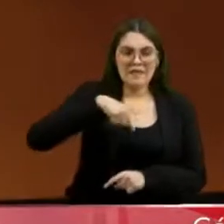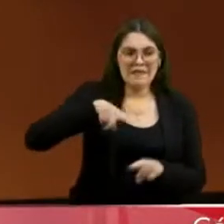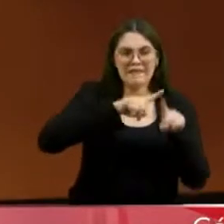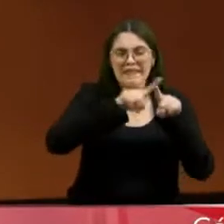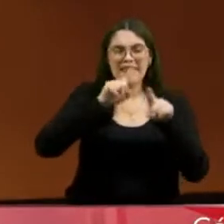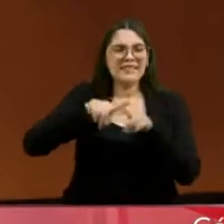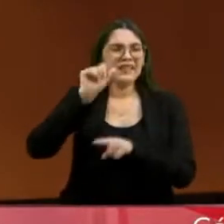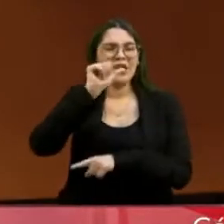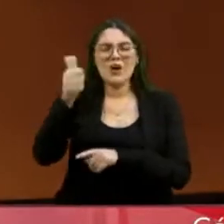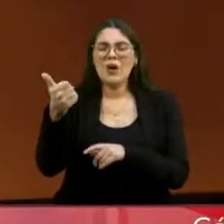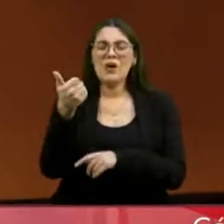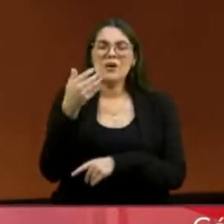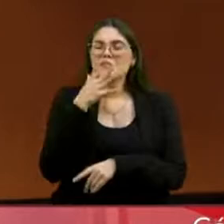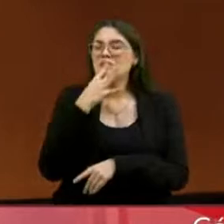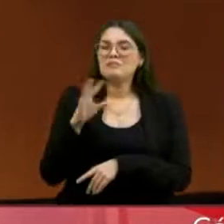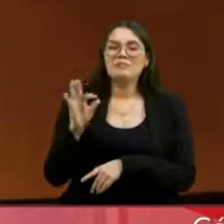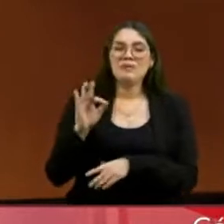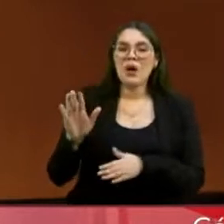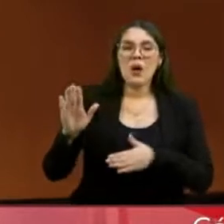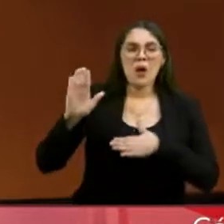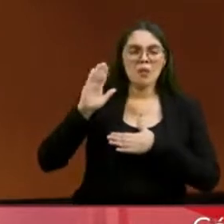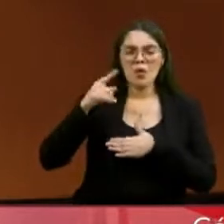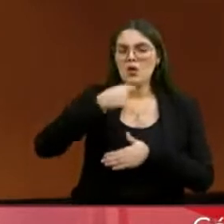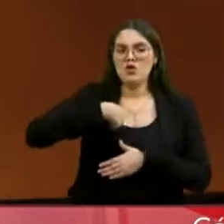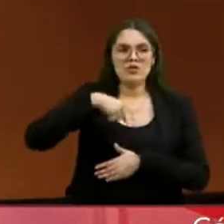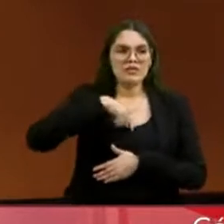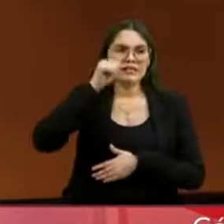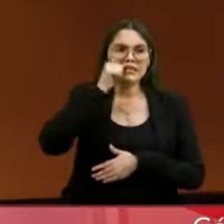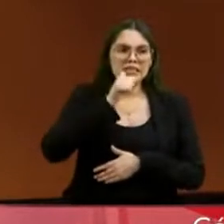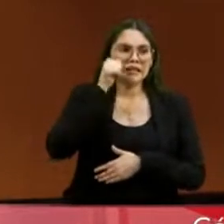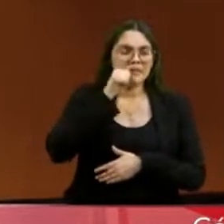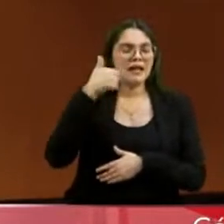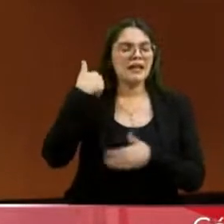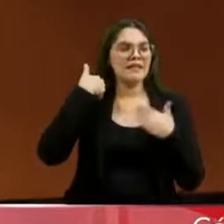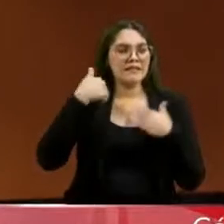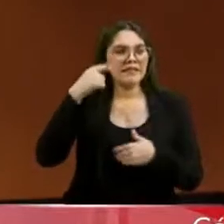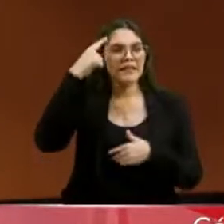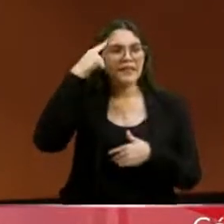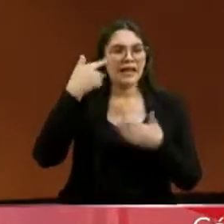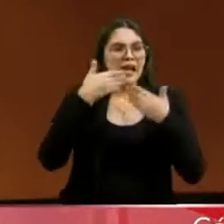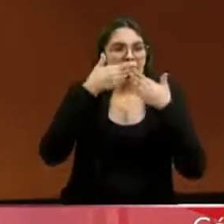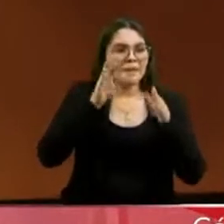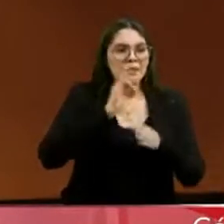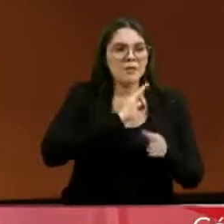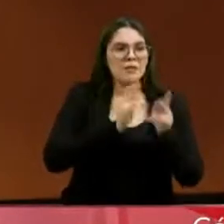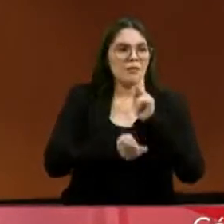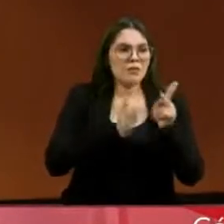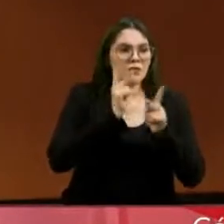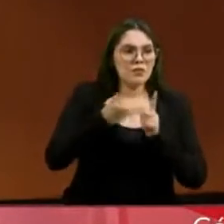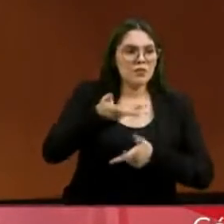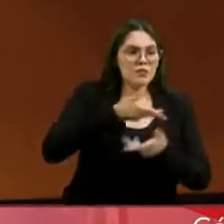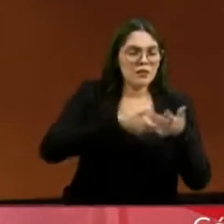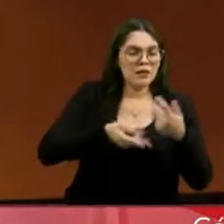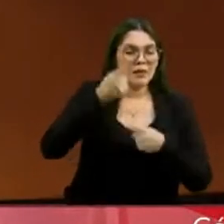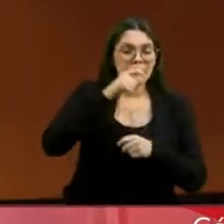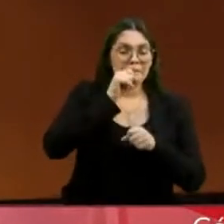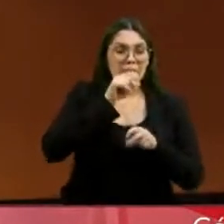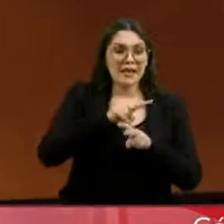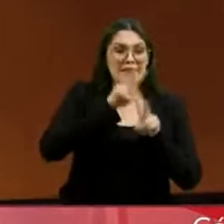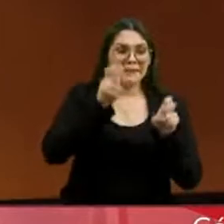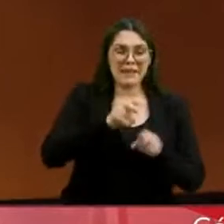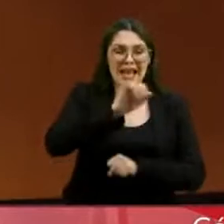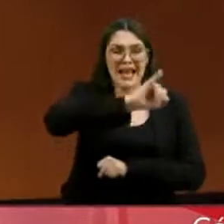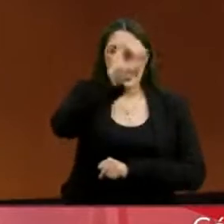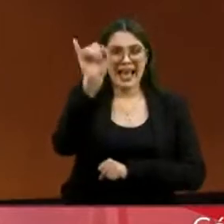más elementales, nosotros siempre estaremos abiertos al diálogo, pero bajo ninguna